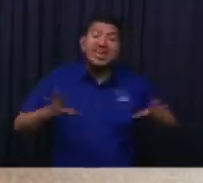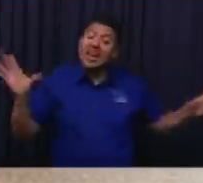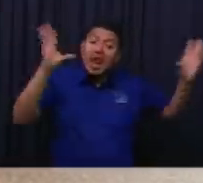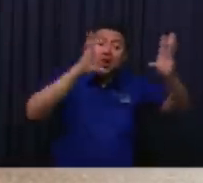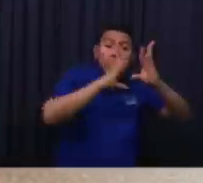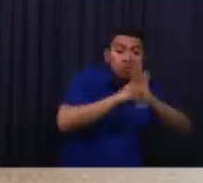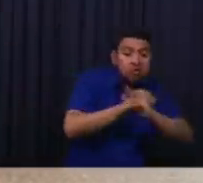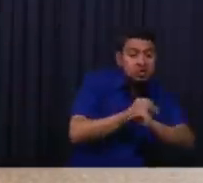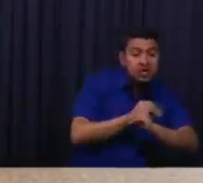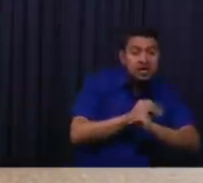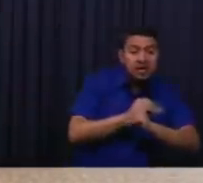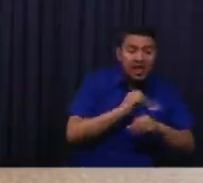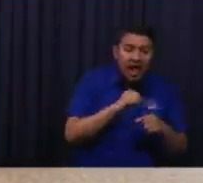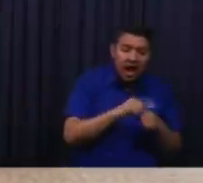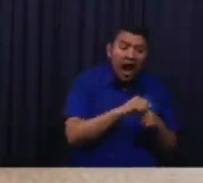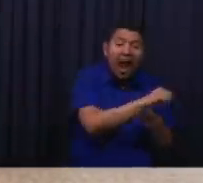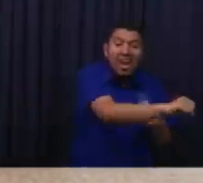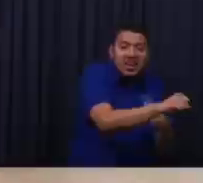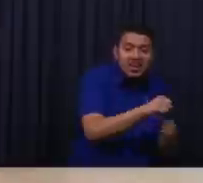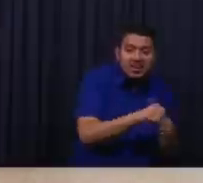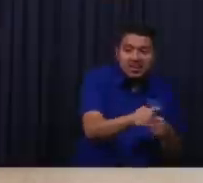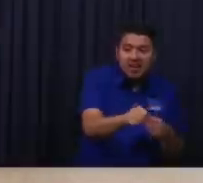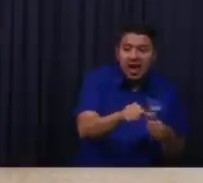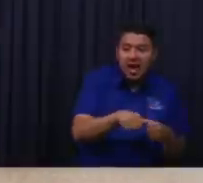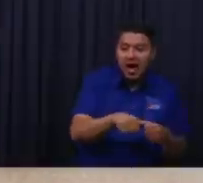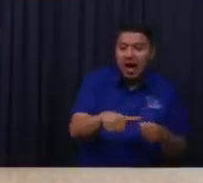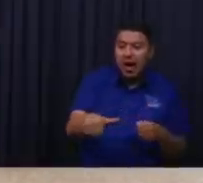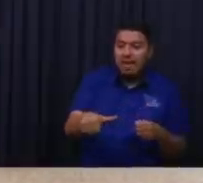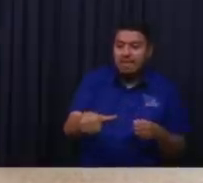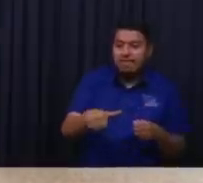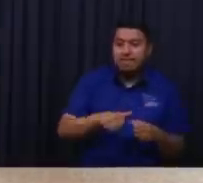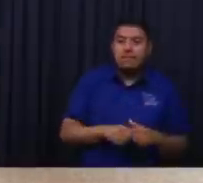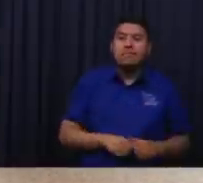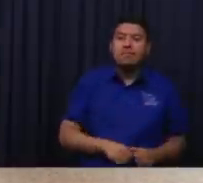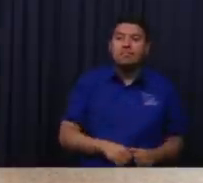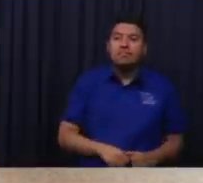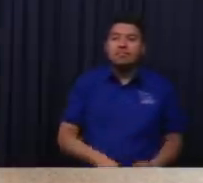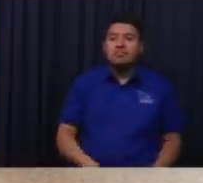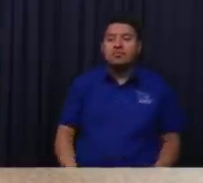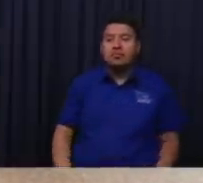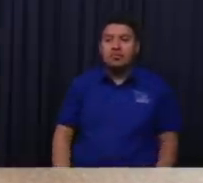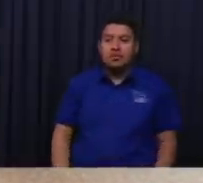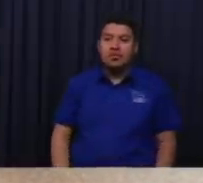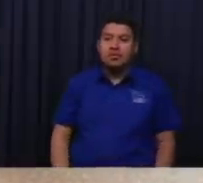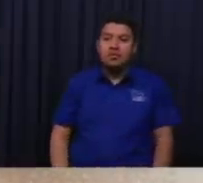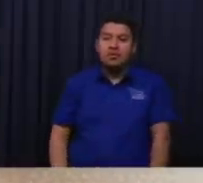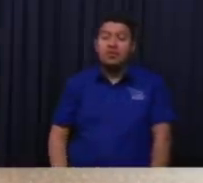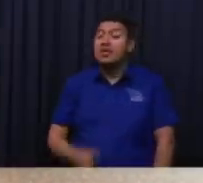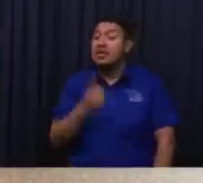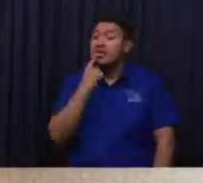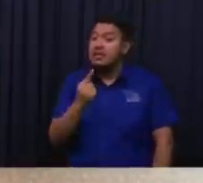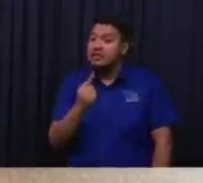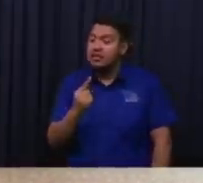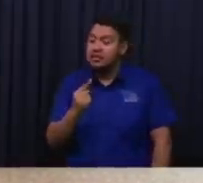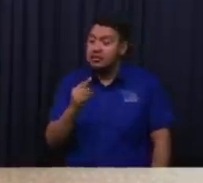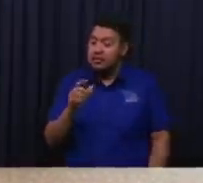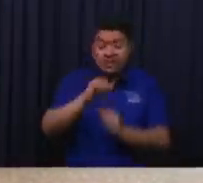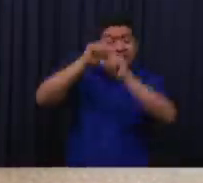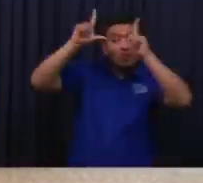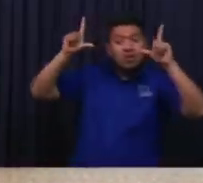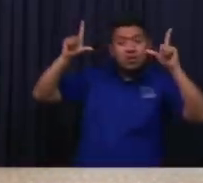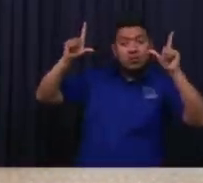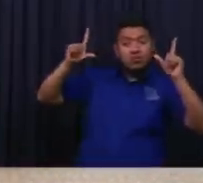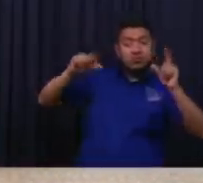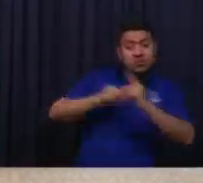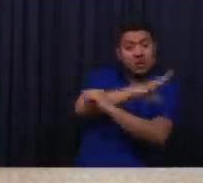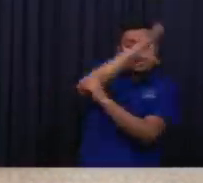aldeas. Y en el siguiente versículo vuelve otra vez a la carga y dice: levantémonos temprano,